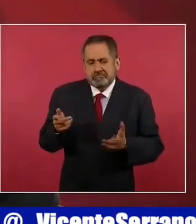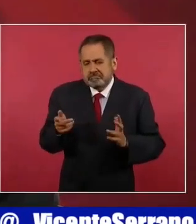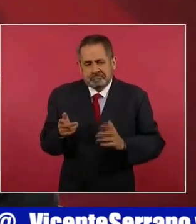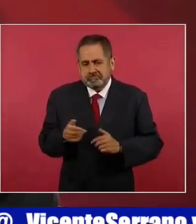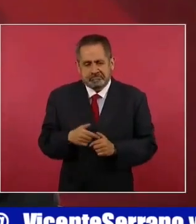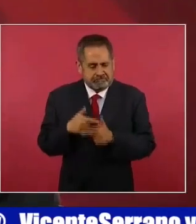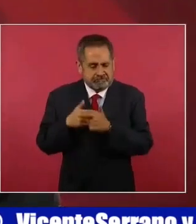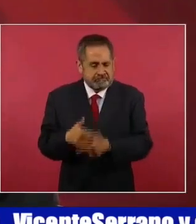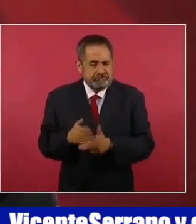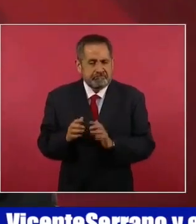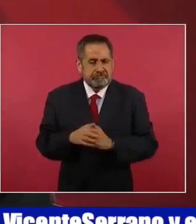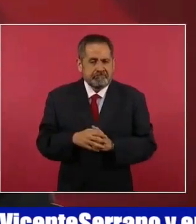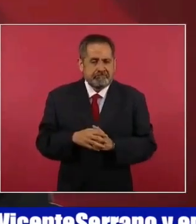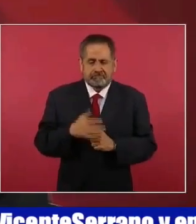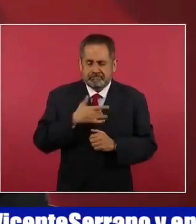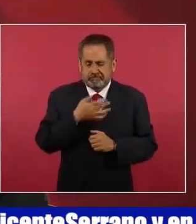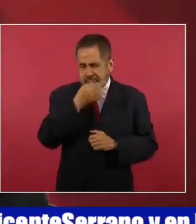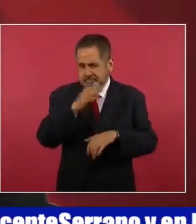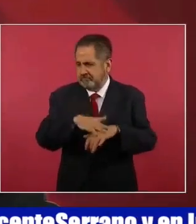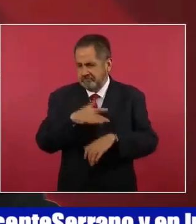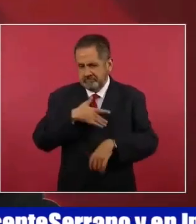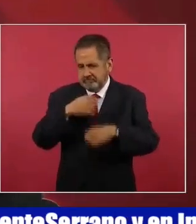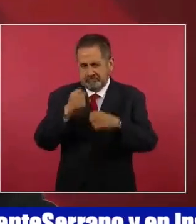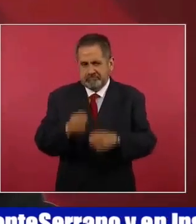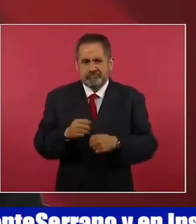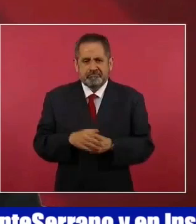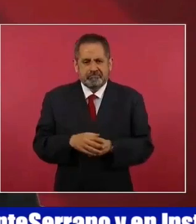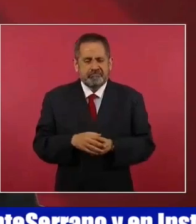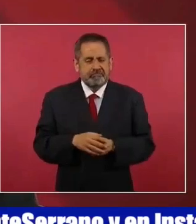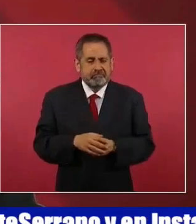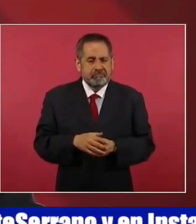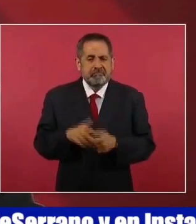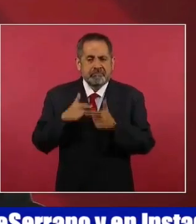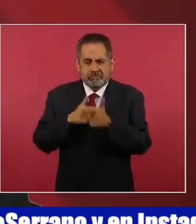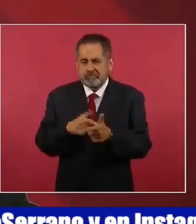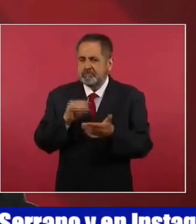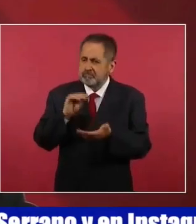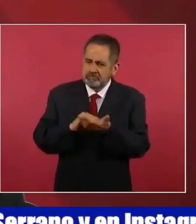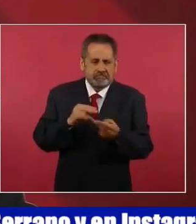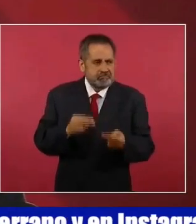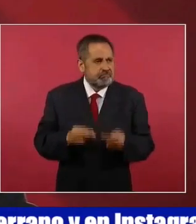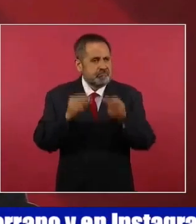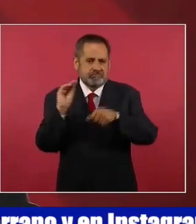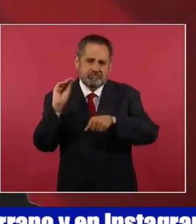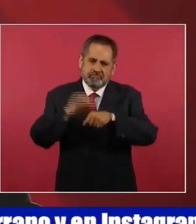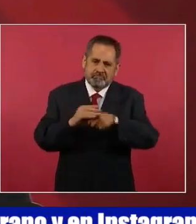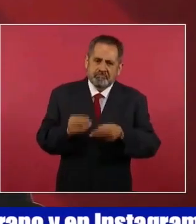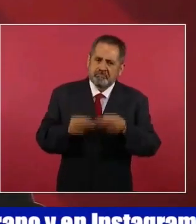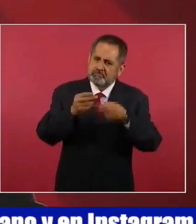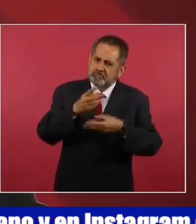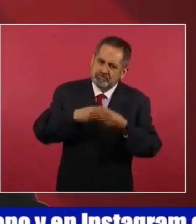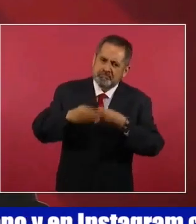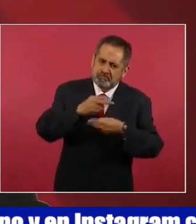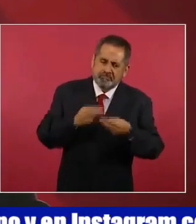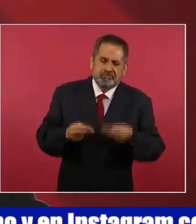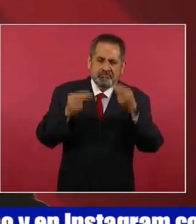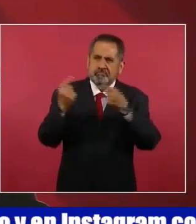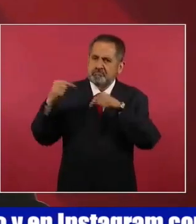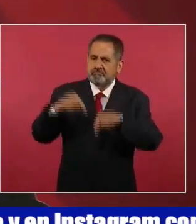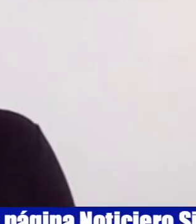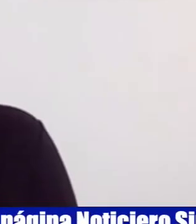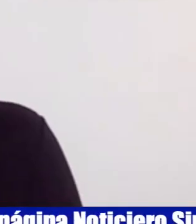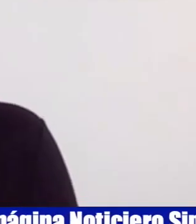fueran honestos, pues tendrían que ver esto como un paso muy importante en la manera en la que se trata la vida pública de nuestro